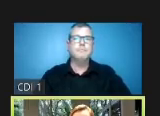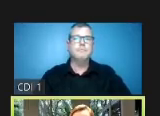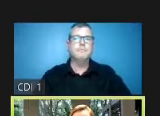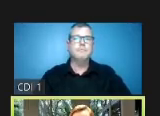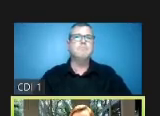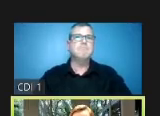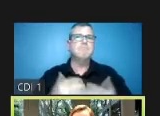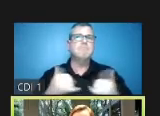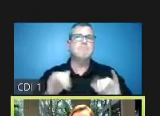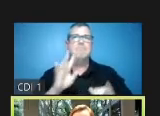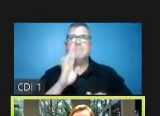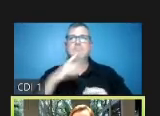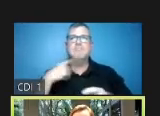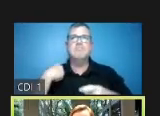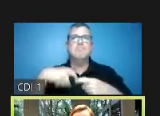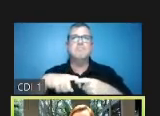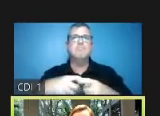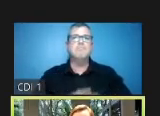el botón que dice